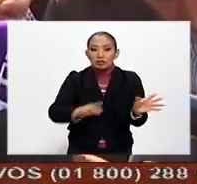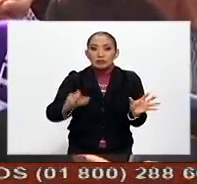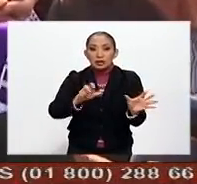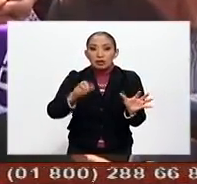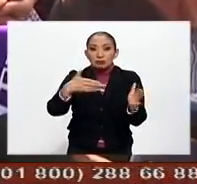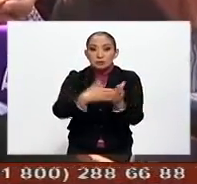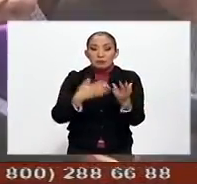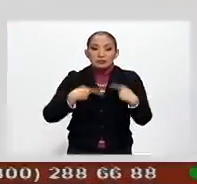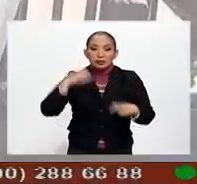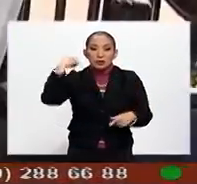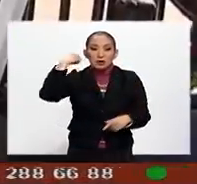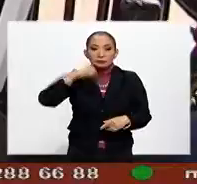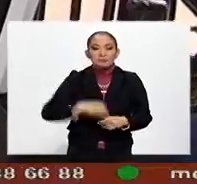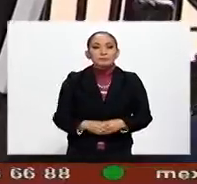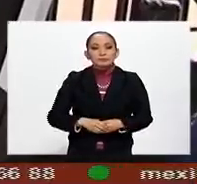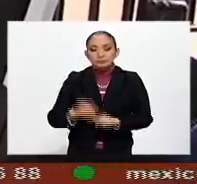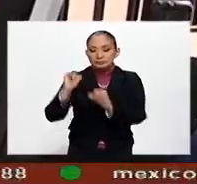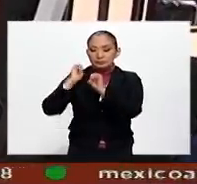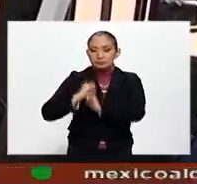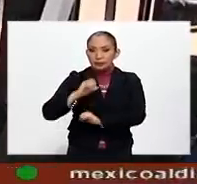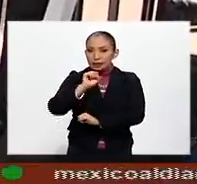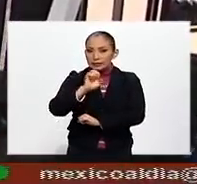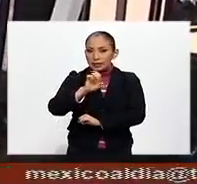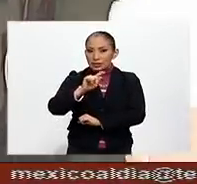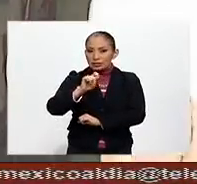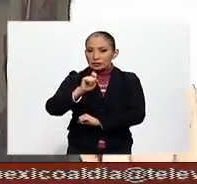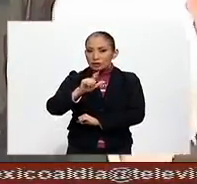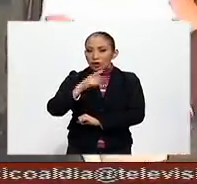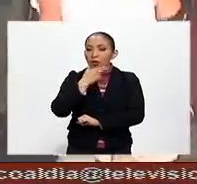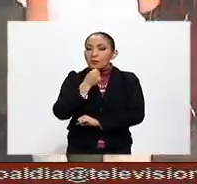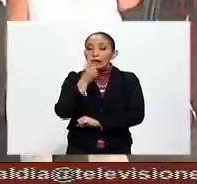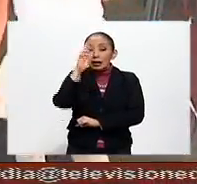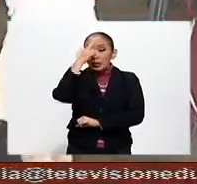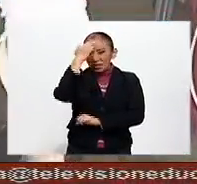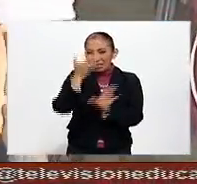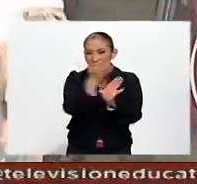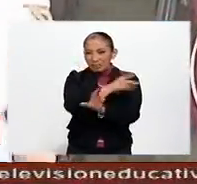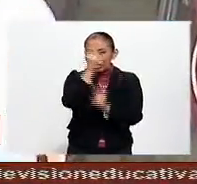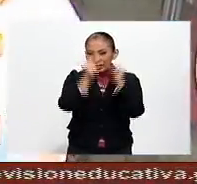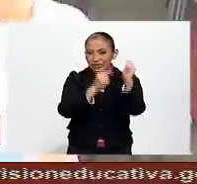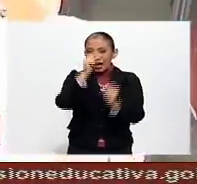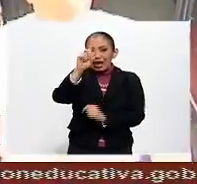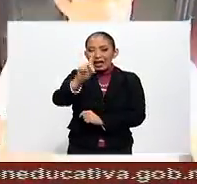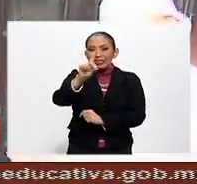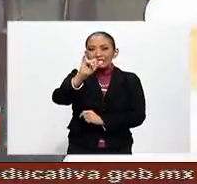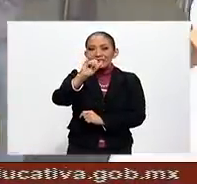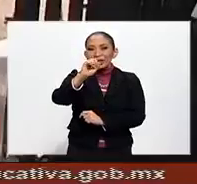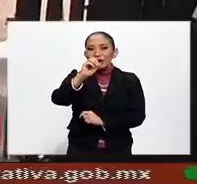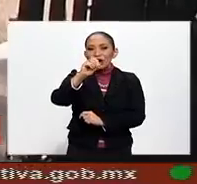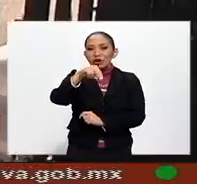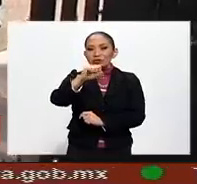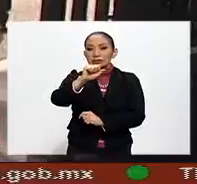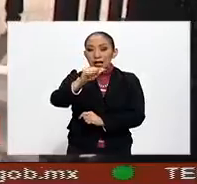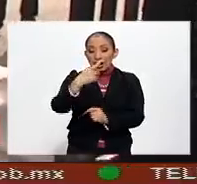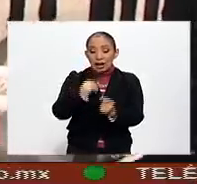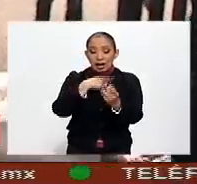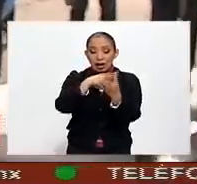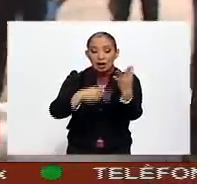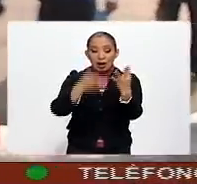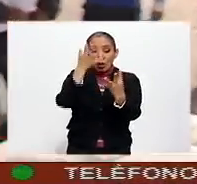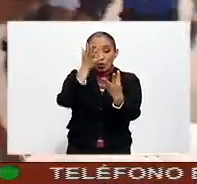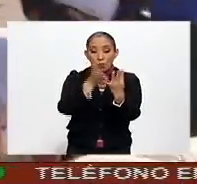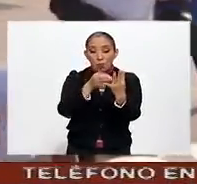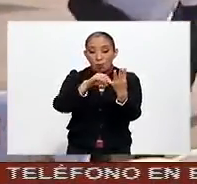800,000 oaxaqueños. El titular de la sede Sol recordó que en el caso de las tiendas Diconsa, la cuarta parte de las ventas